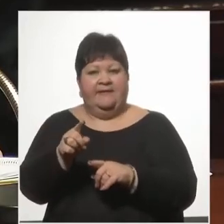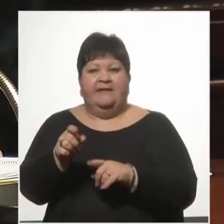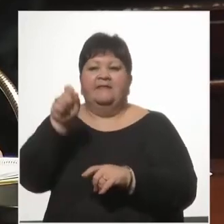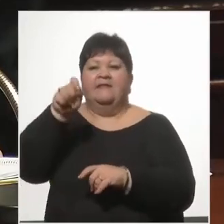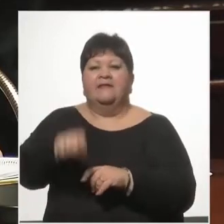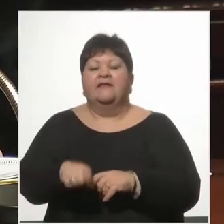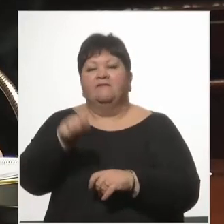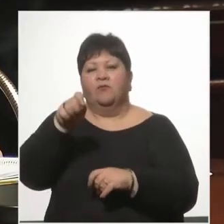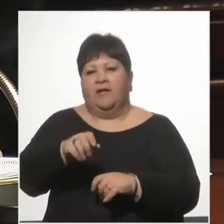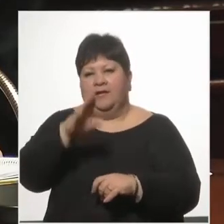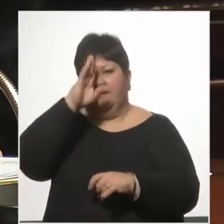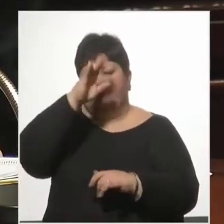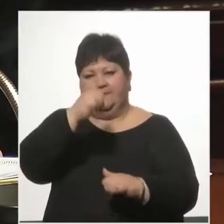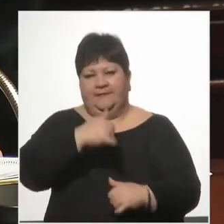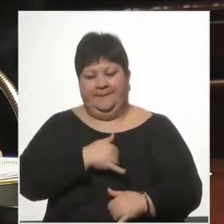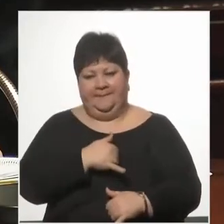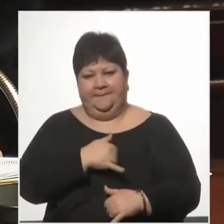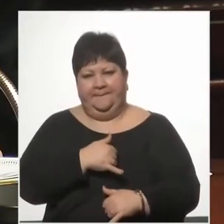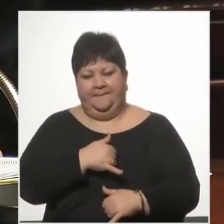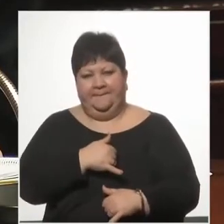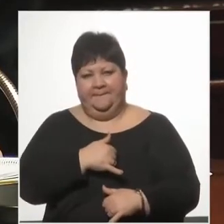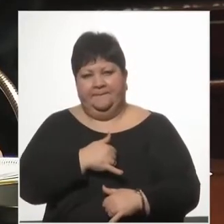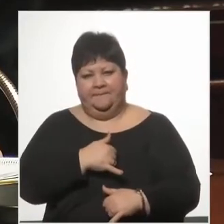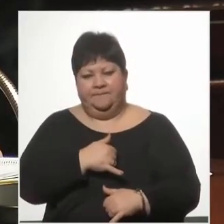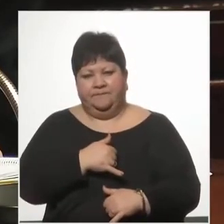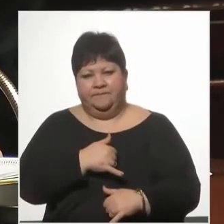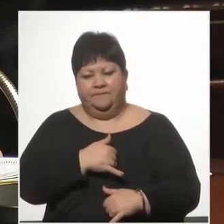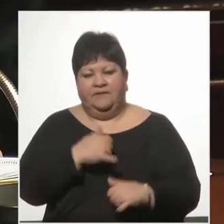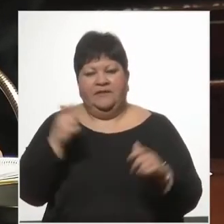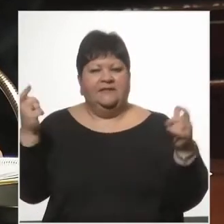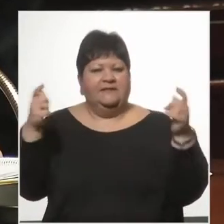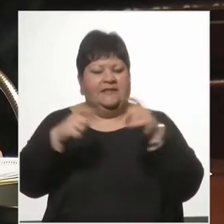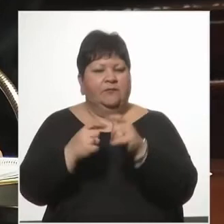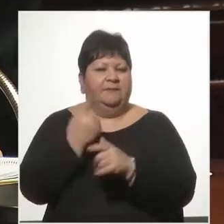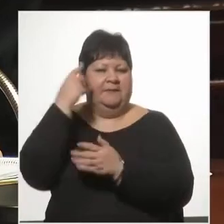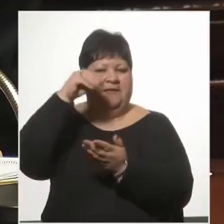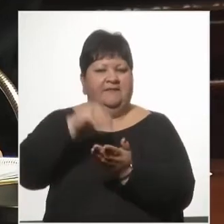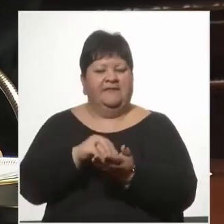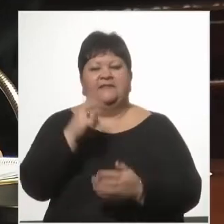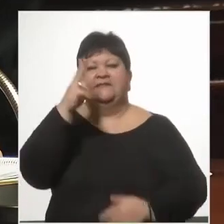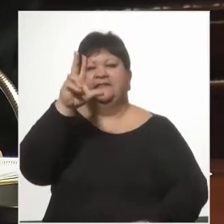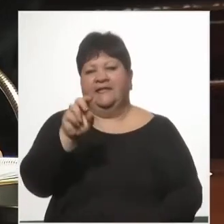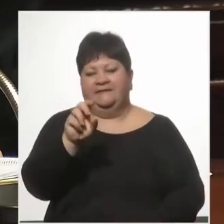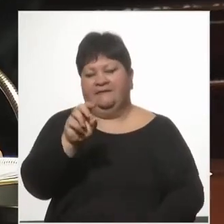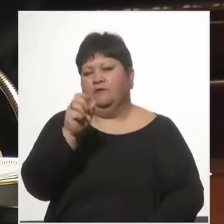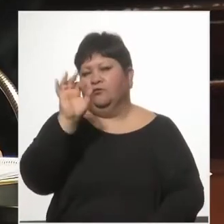Alzada, la que se reúne por primera vez el 30 de octubre.